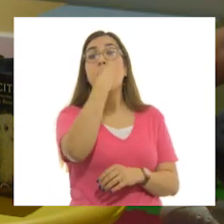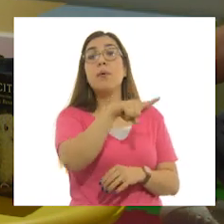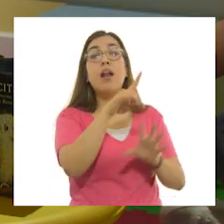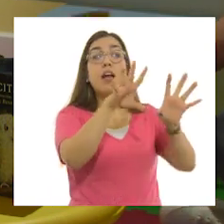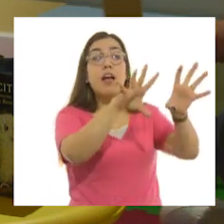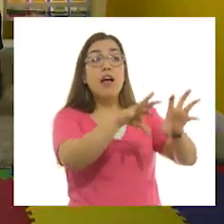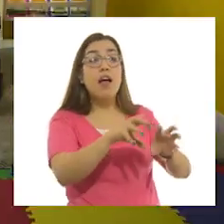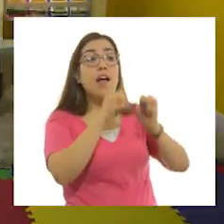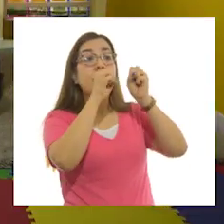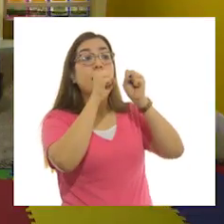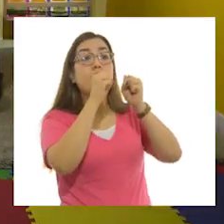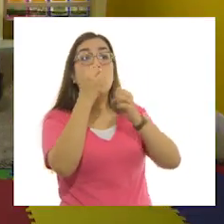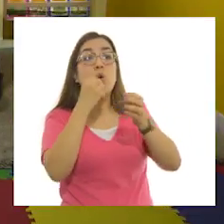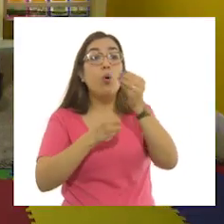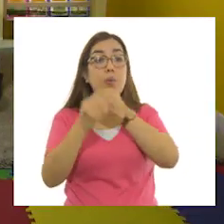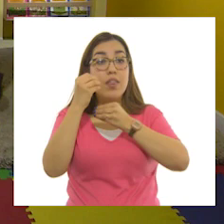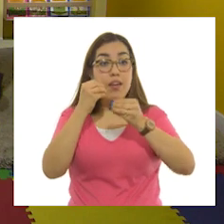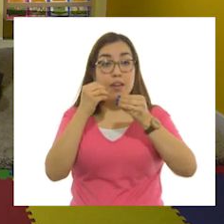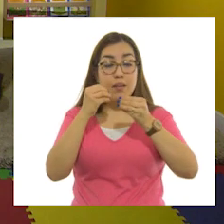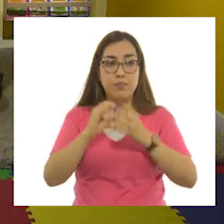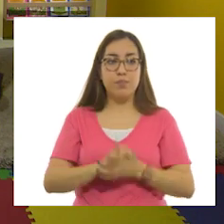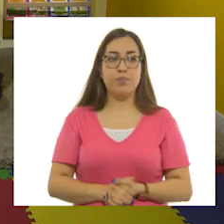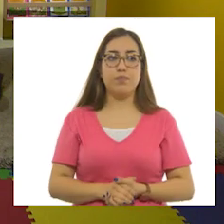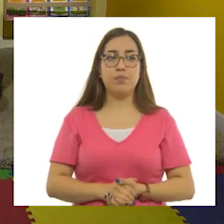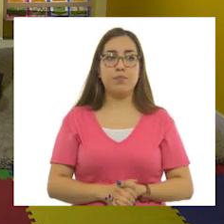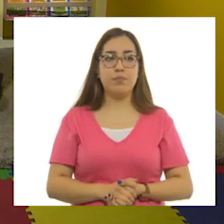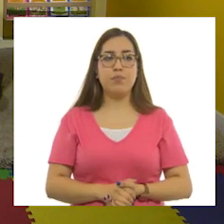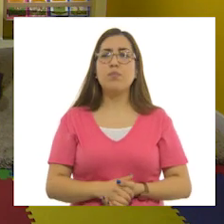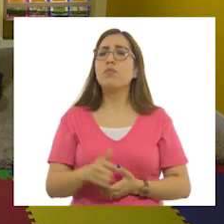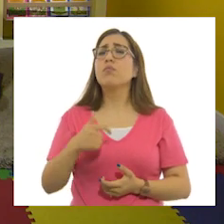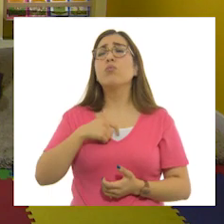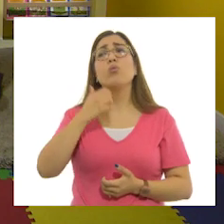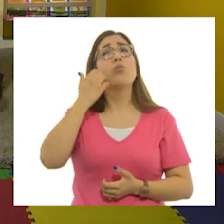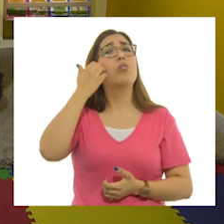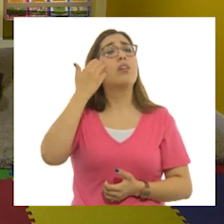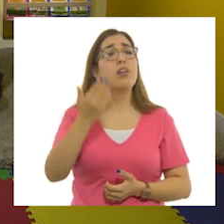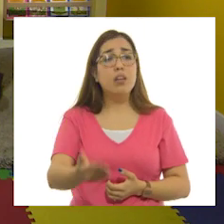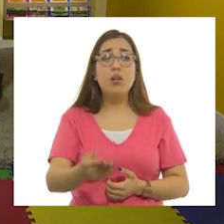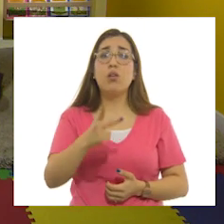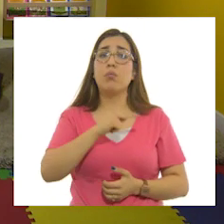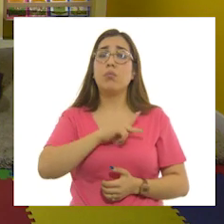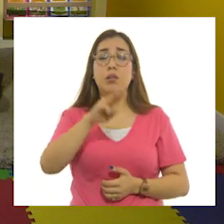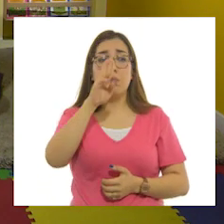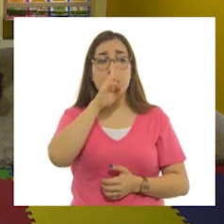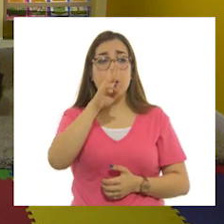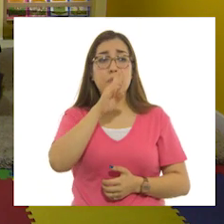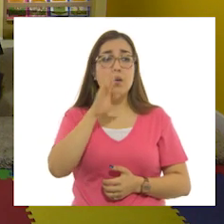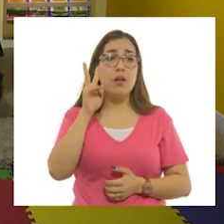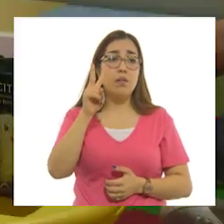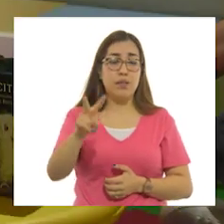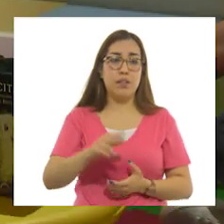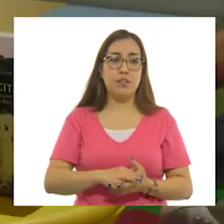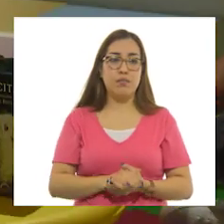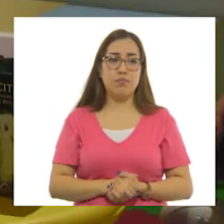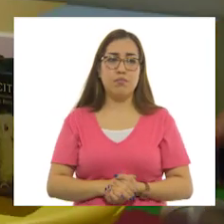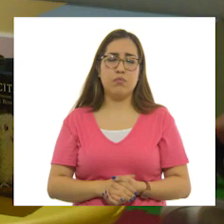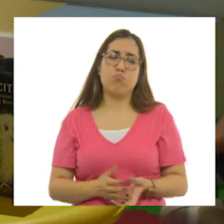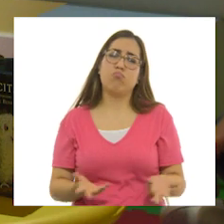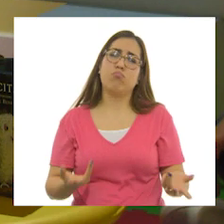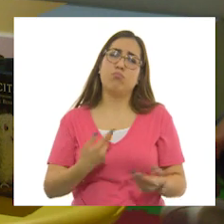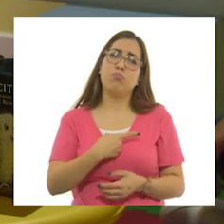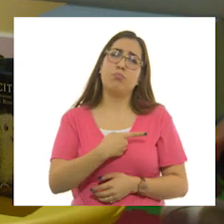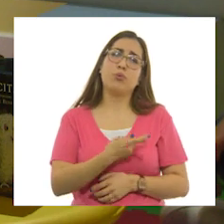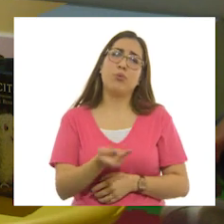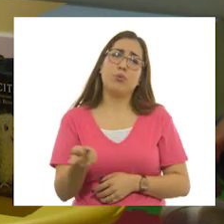sí quiero ver a mi mami dijo ay pobre citarle